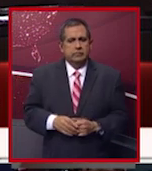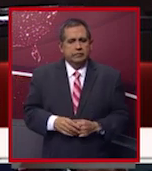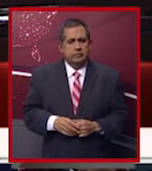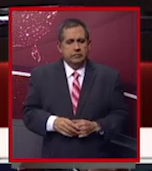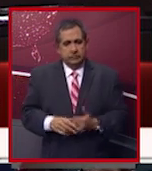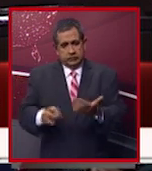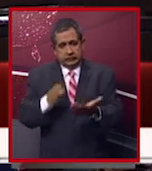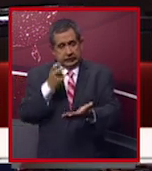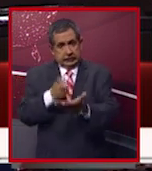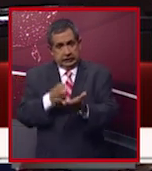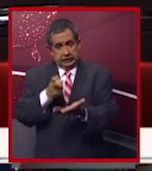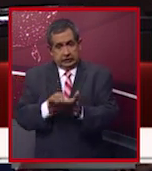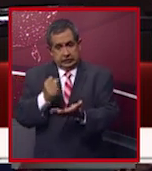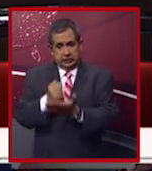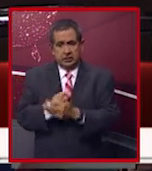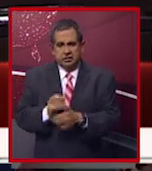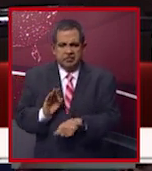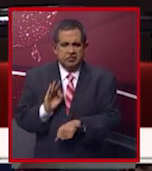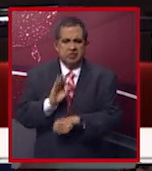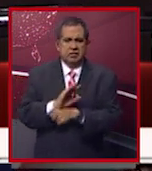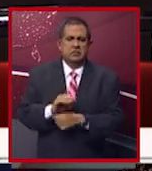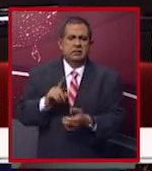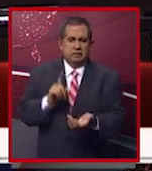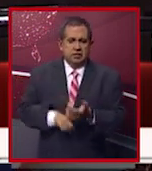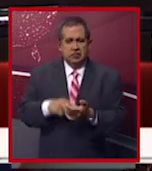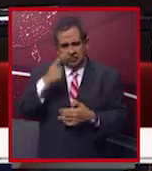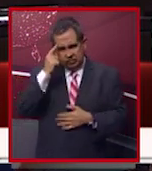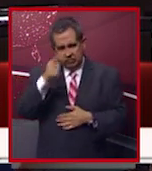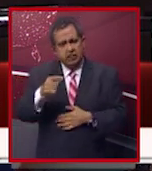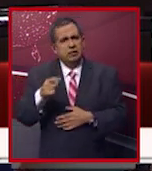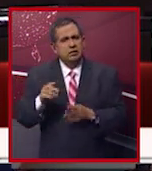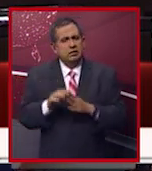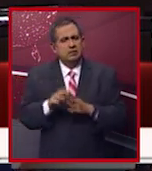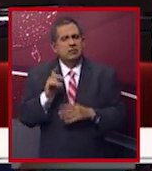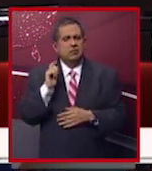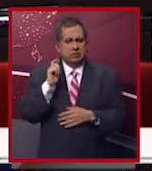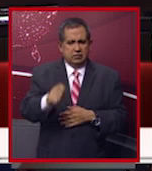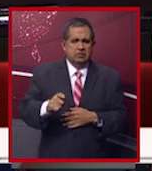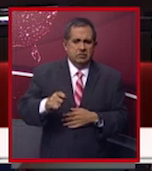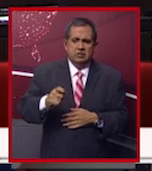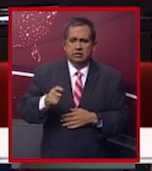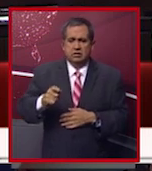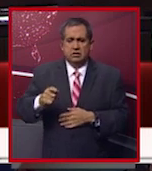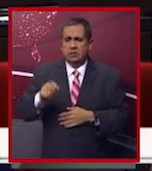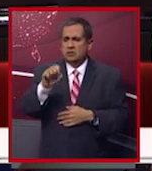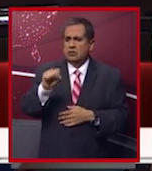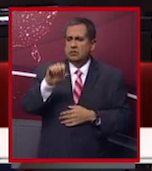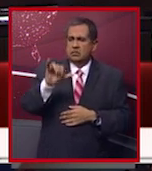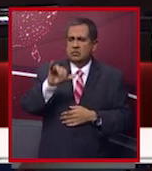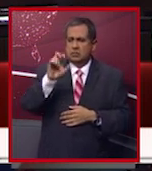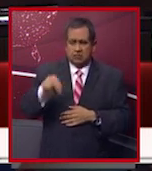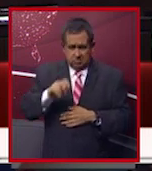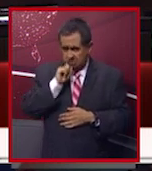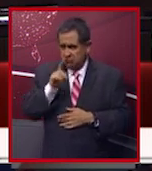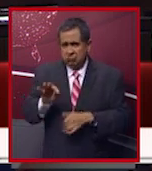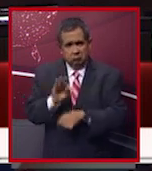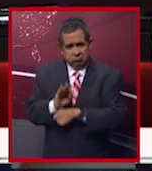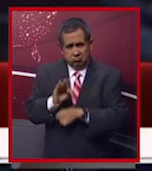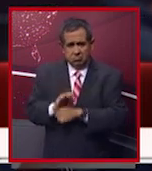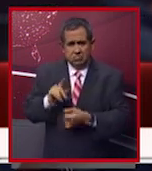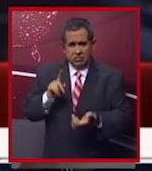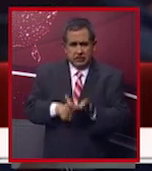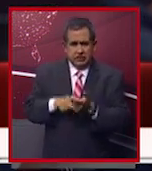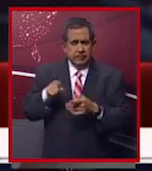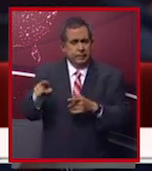Este dictamen fortalece, por cierto, también el papel que tendrá la Suprema Corte de Justicia como